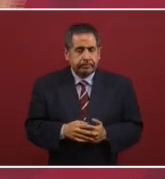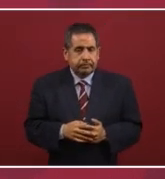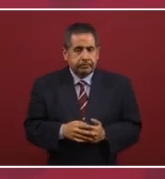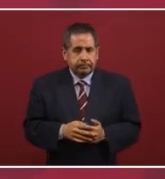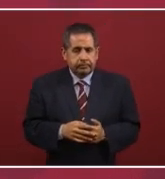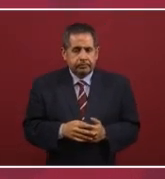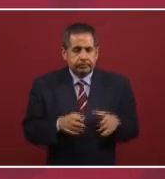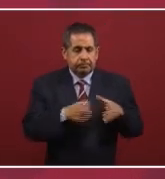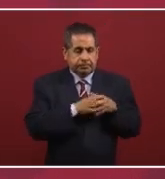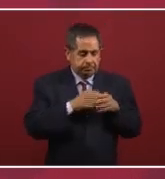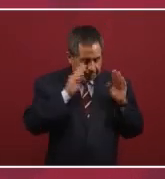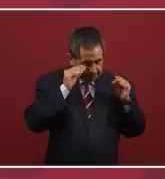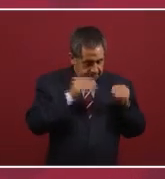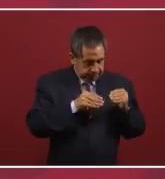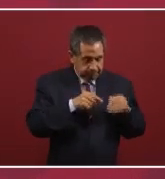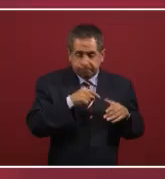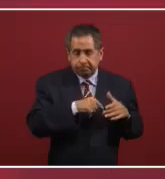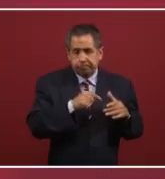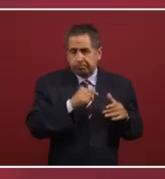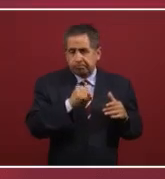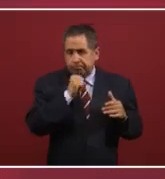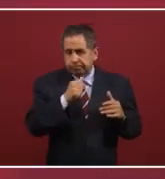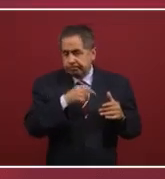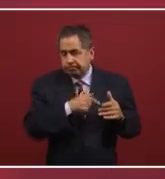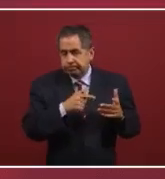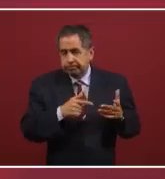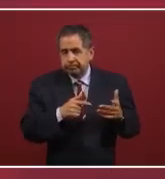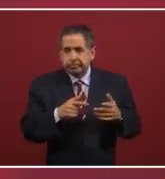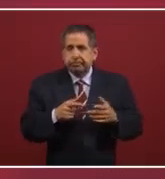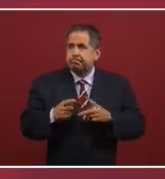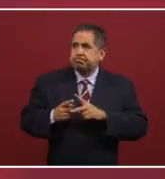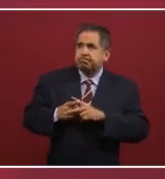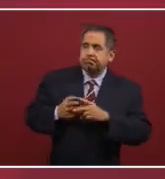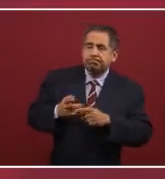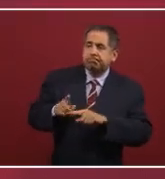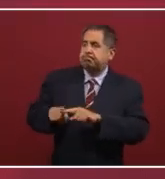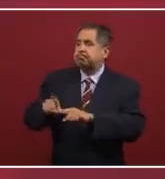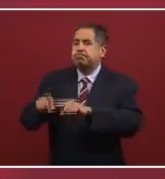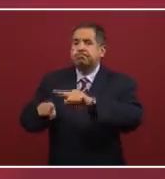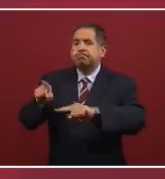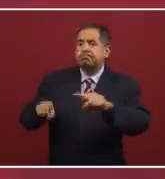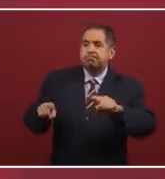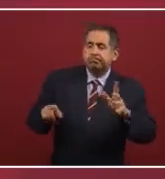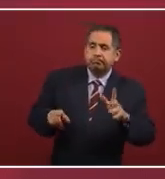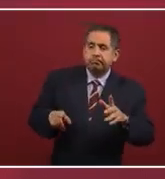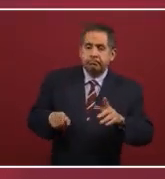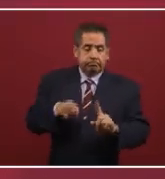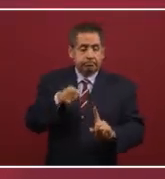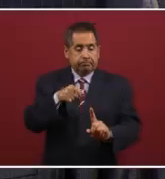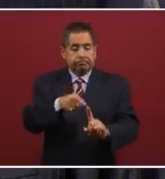como ellos mismos dicen, la variable corrupción.